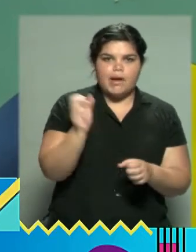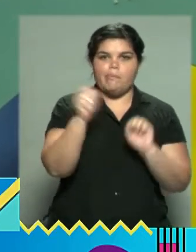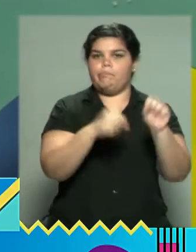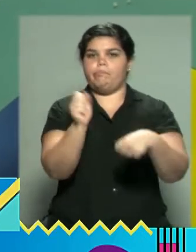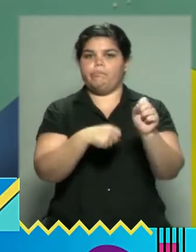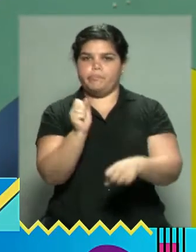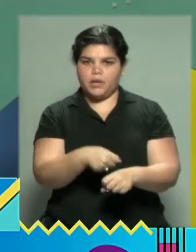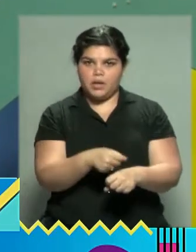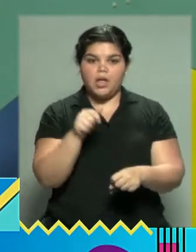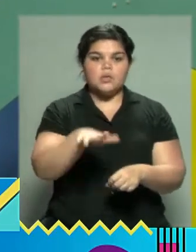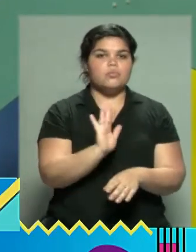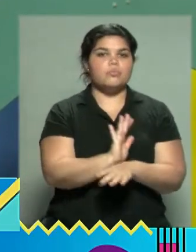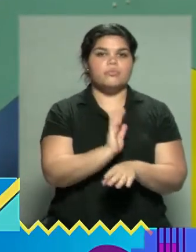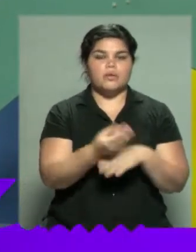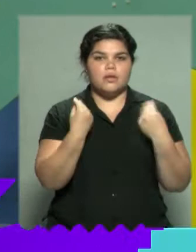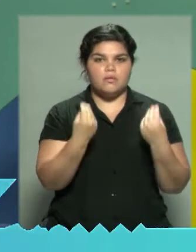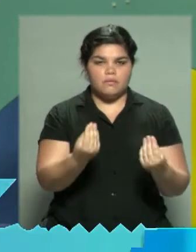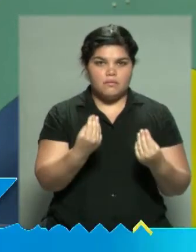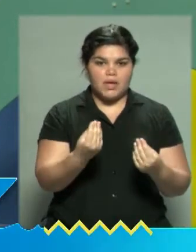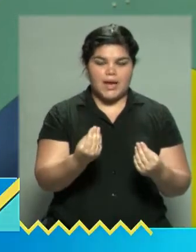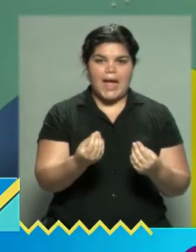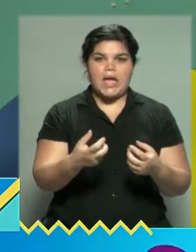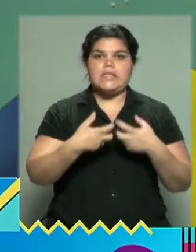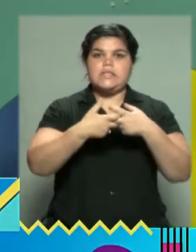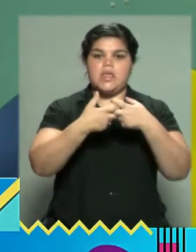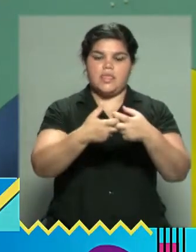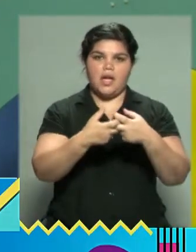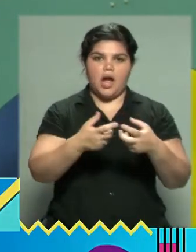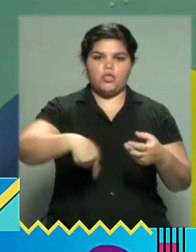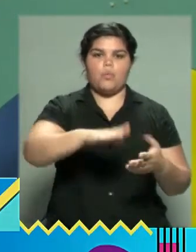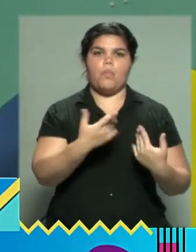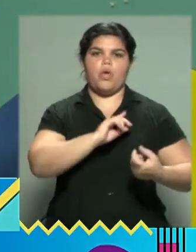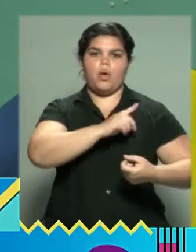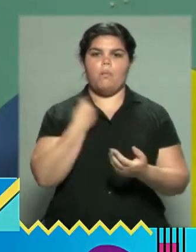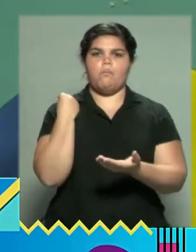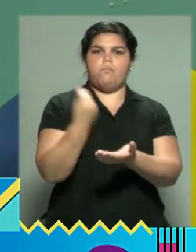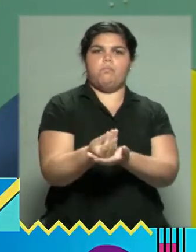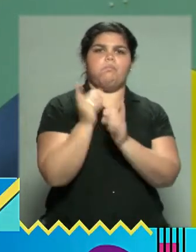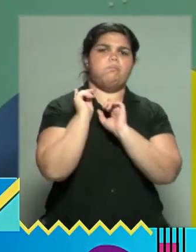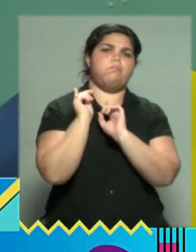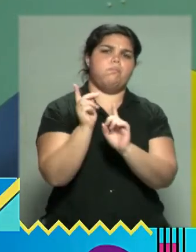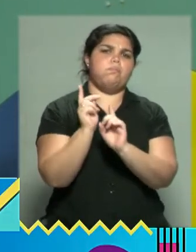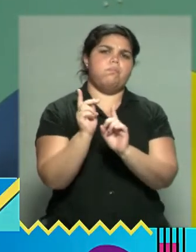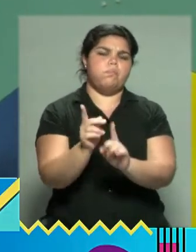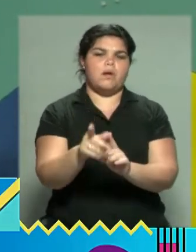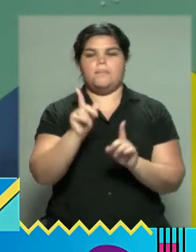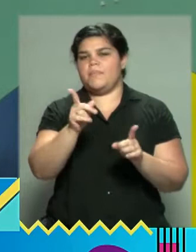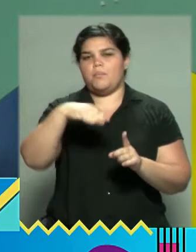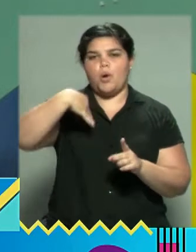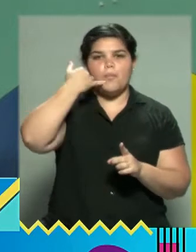que, digamos, a que a la cúpula sindical se pueda permanecer en el poder del sindicato. Tenemos a